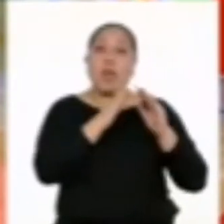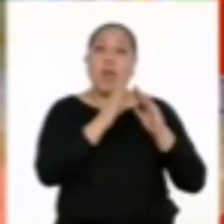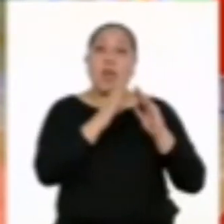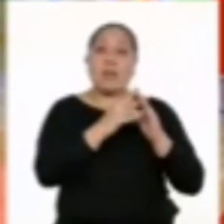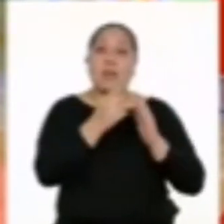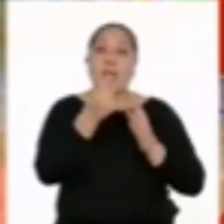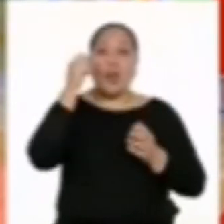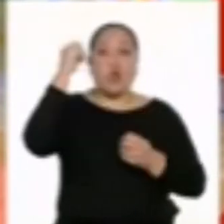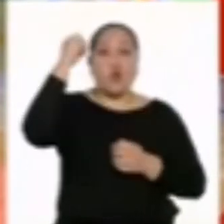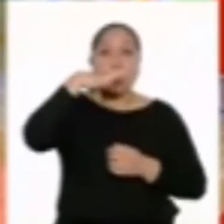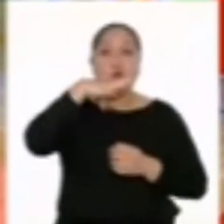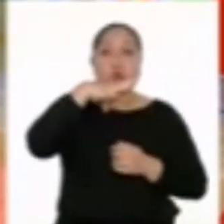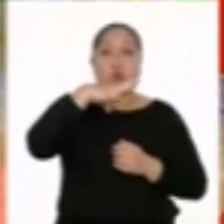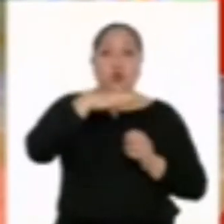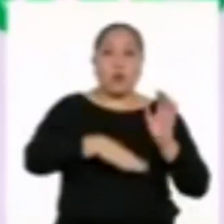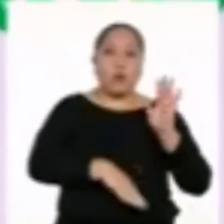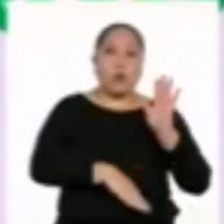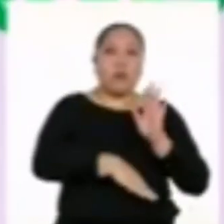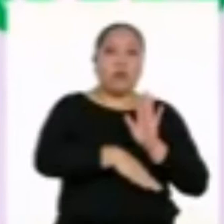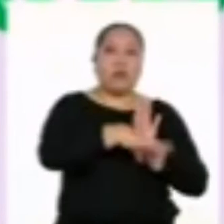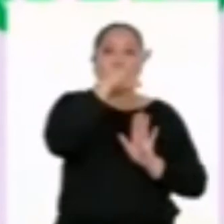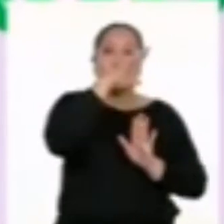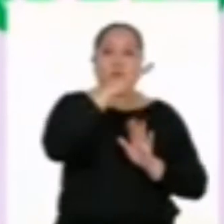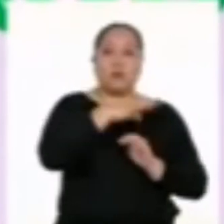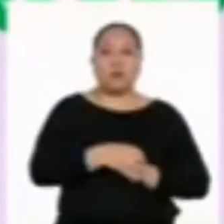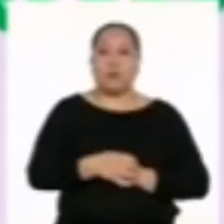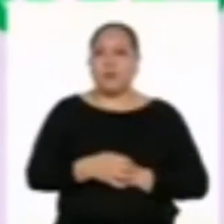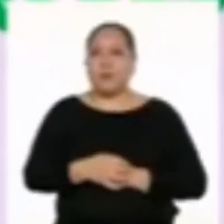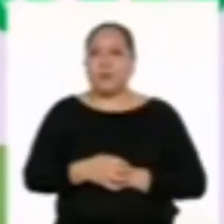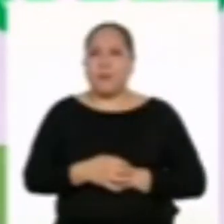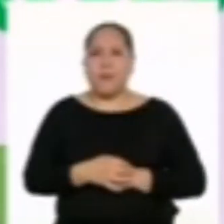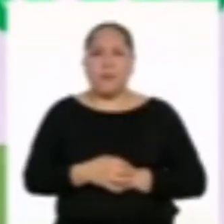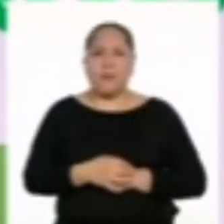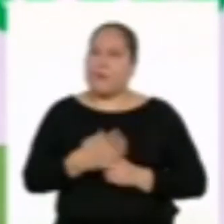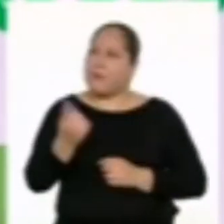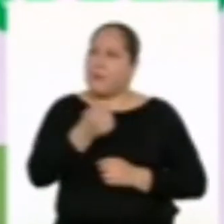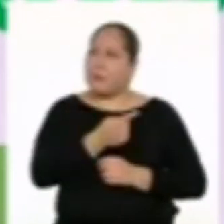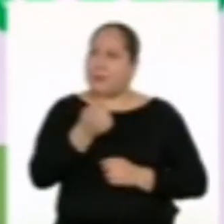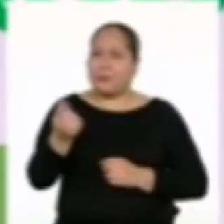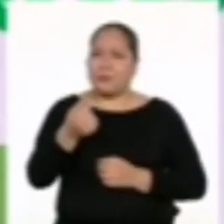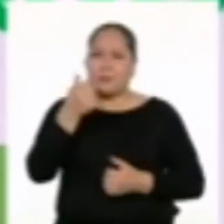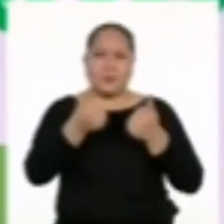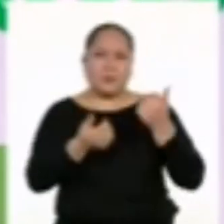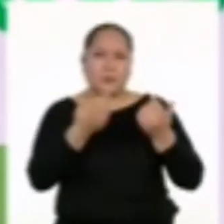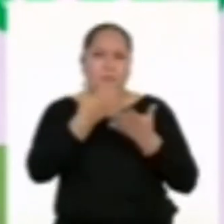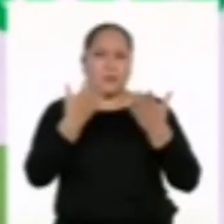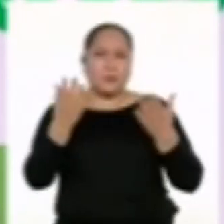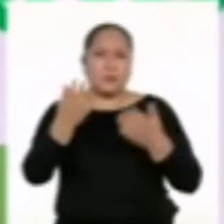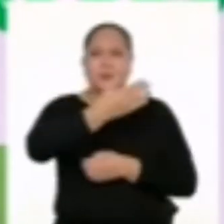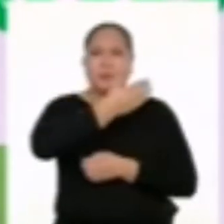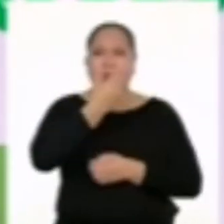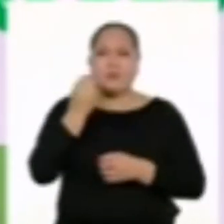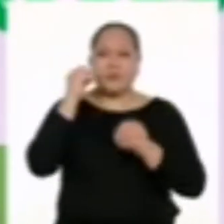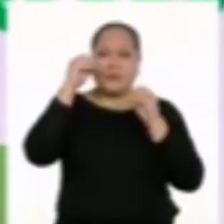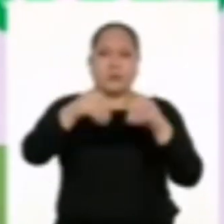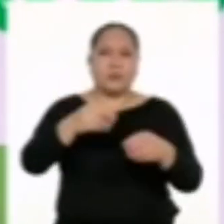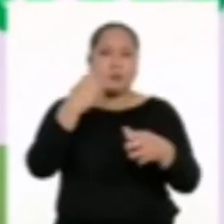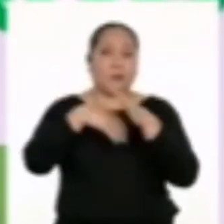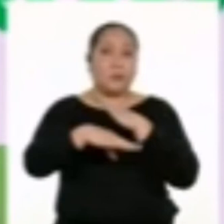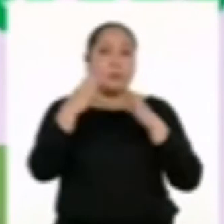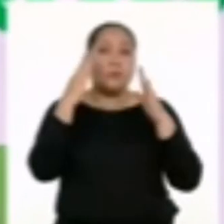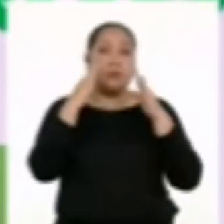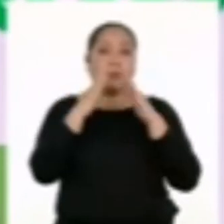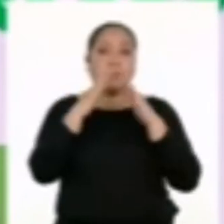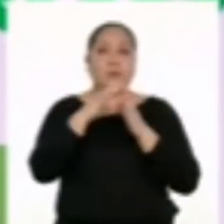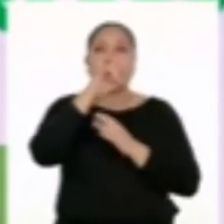han aumentado enormemente. A partir de todo lo anterior, ¿qué acciones de mejora podemos plantearnos en casa para